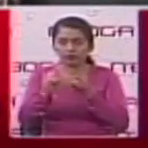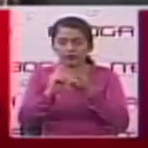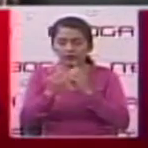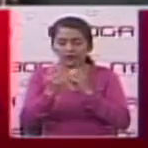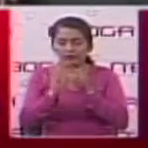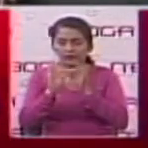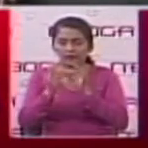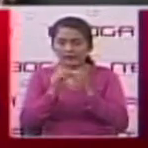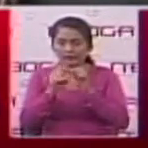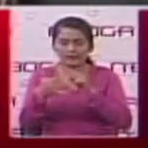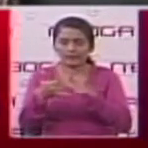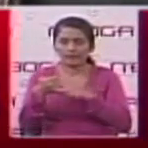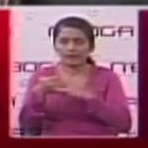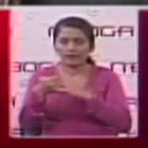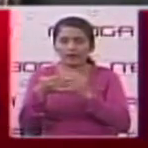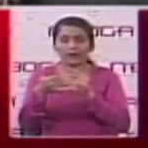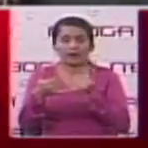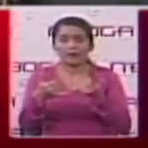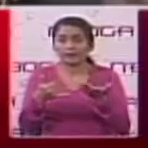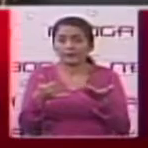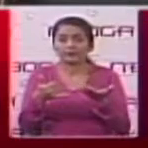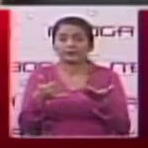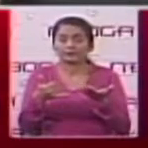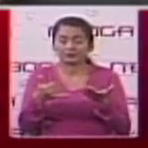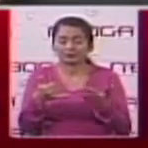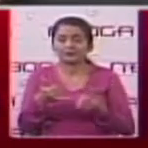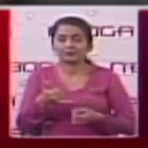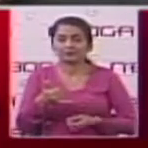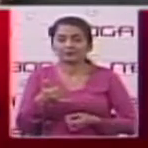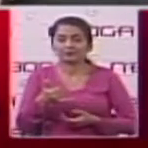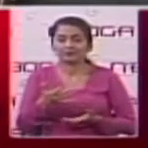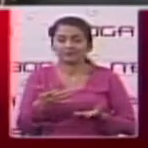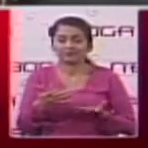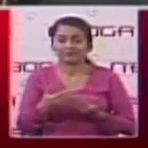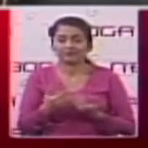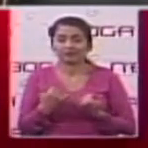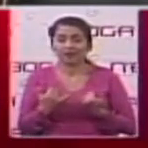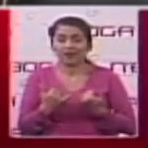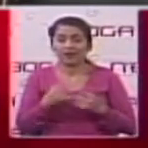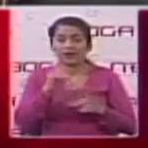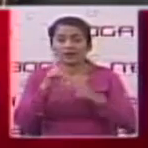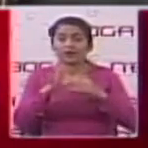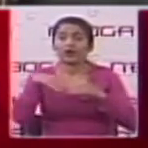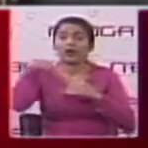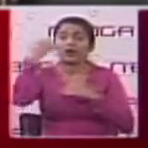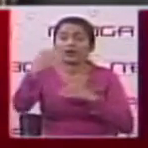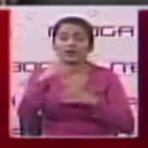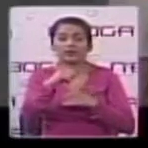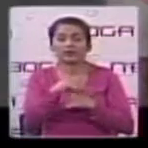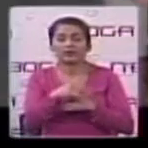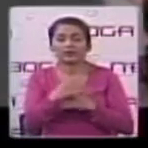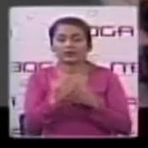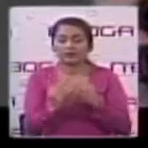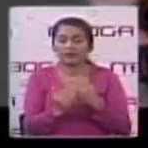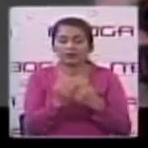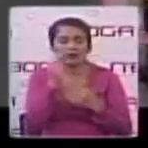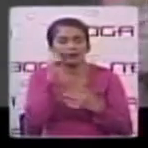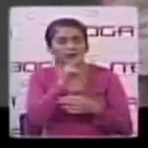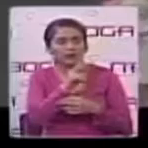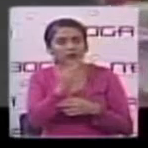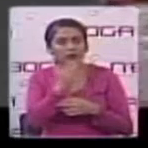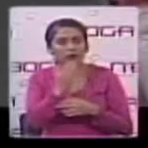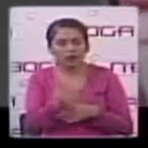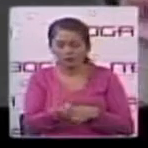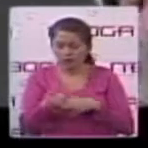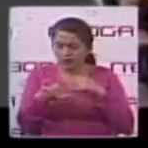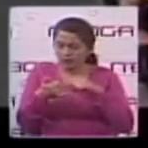¿no? Pero yo creo que es en el otro lado, en los receptores, en la audiencia, en escuchar continuamente a los usuarios, dónde, qué